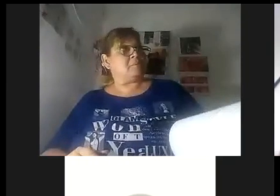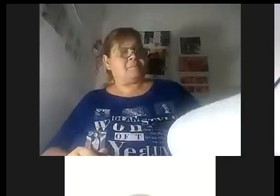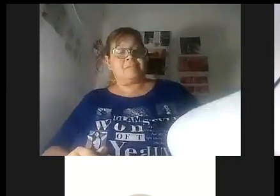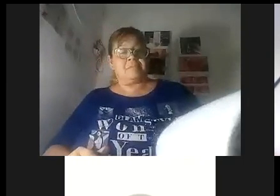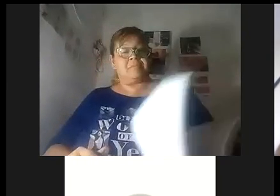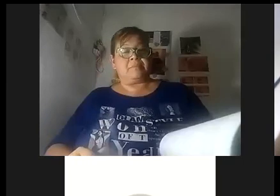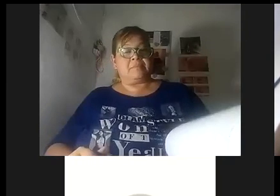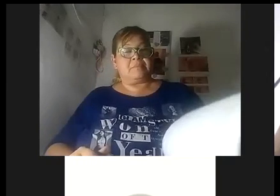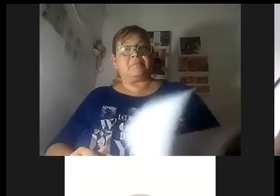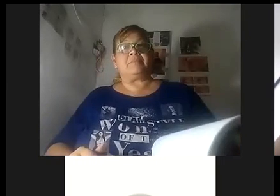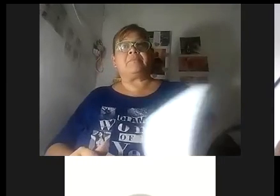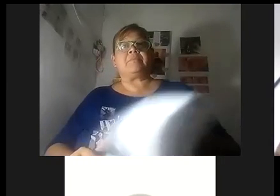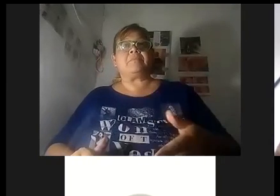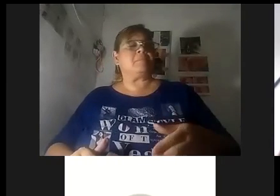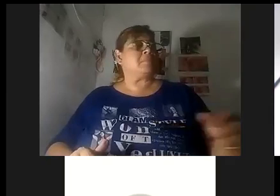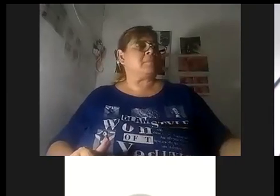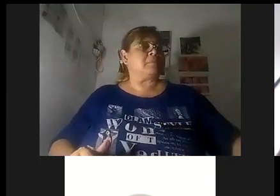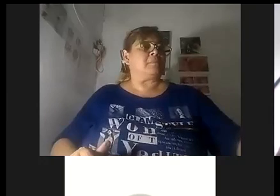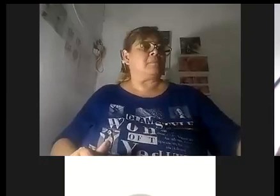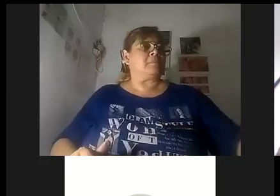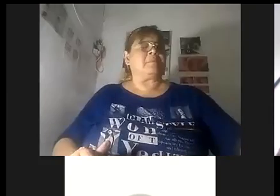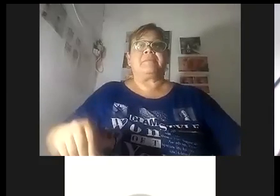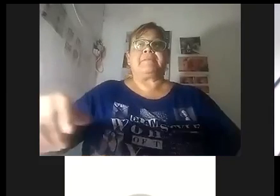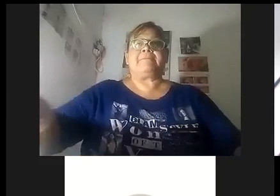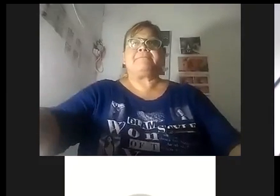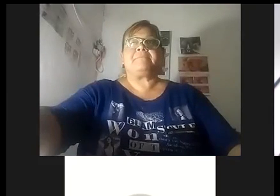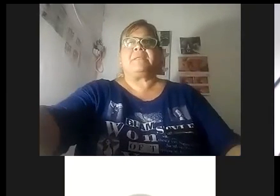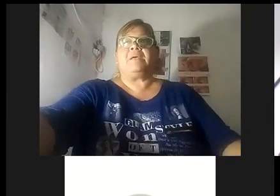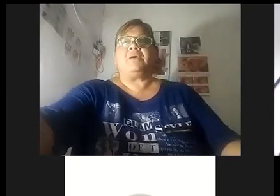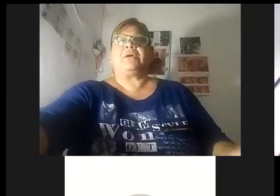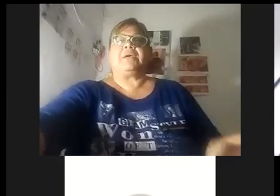Acuérdense de dar su presente por el chat.